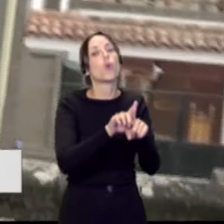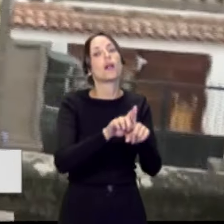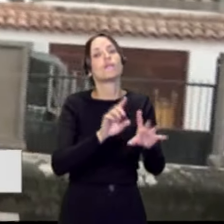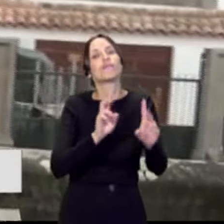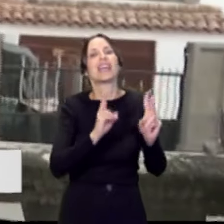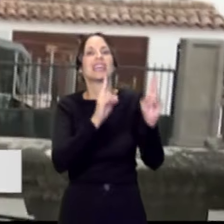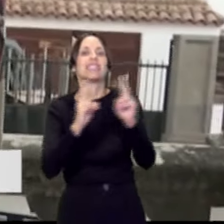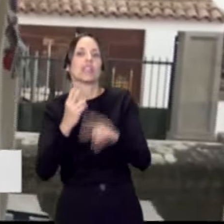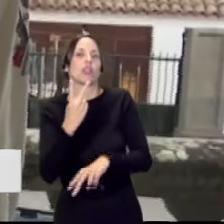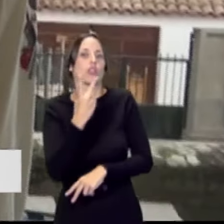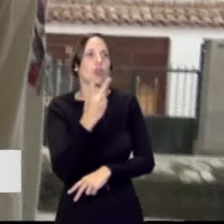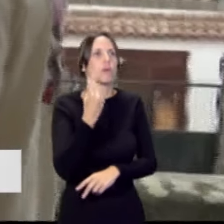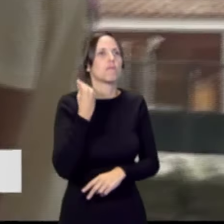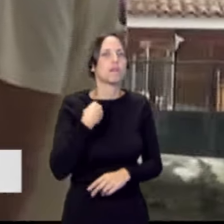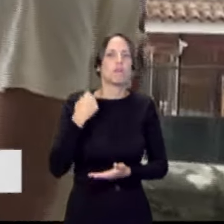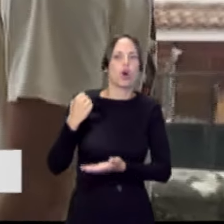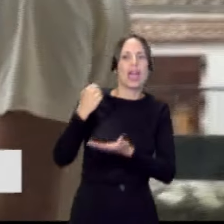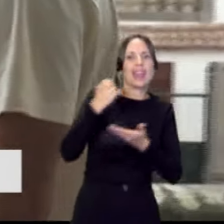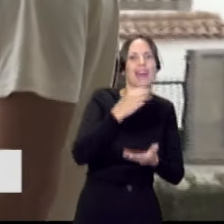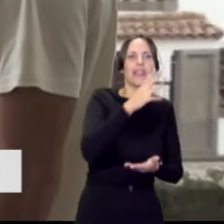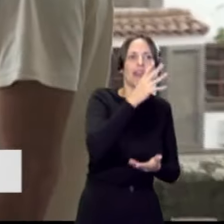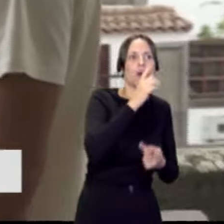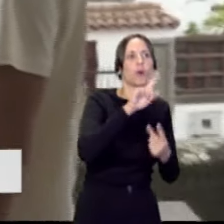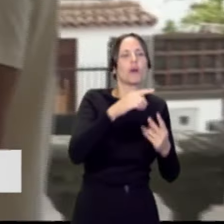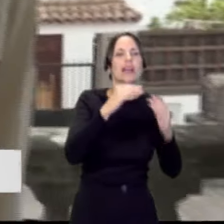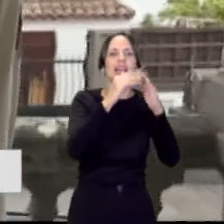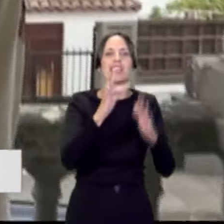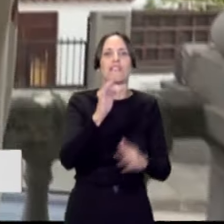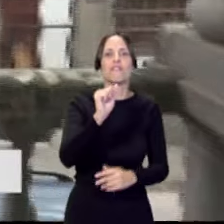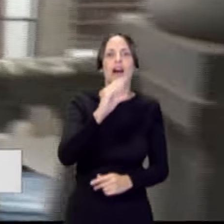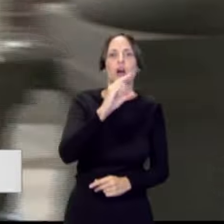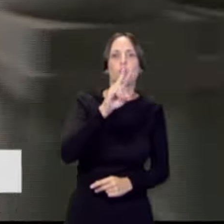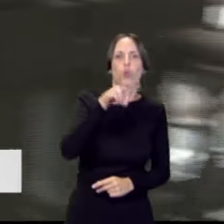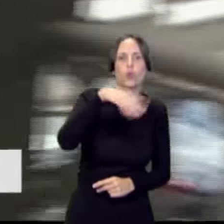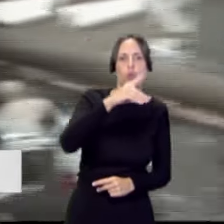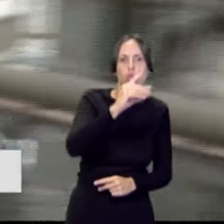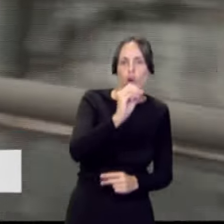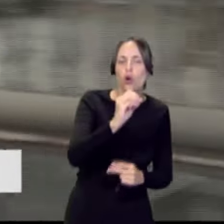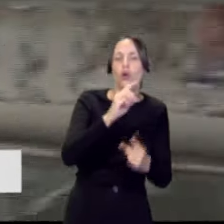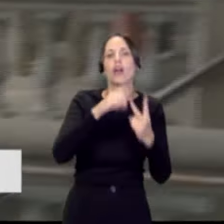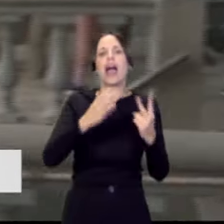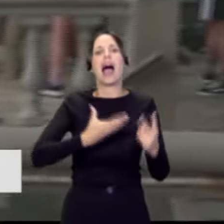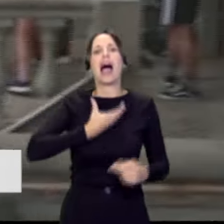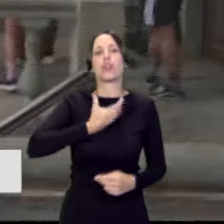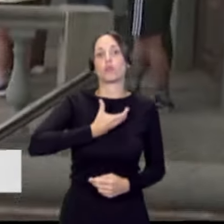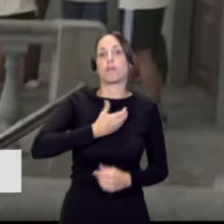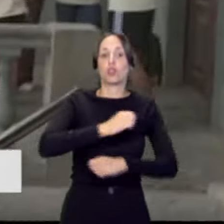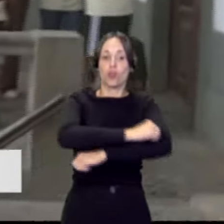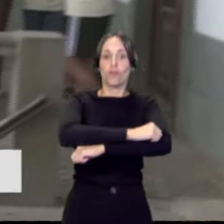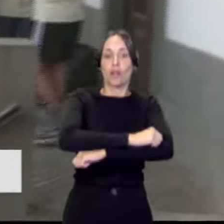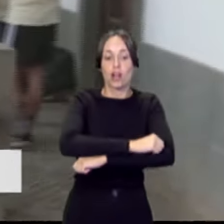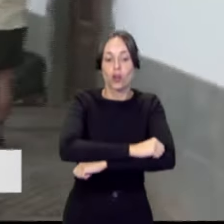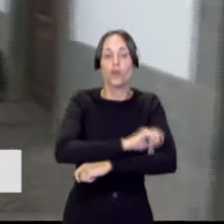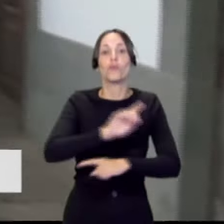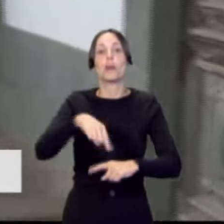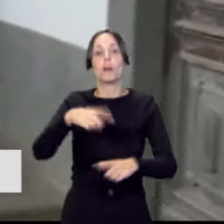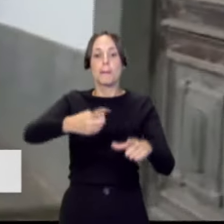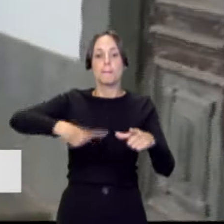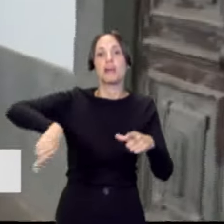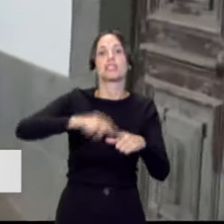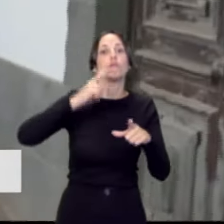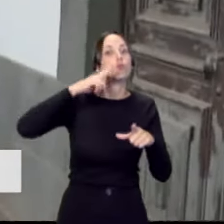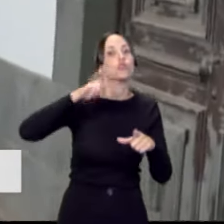Después de la hereda de agua ya nos vamos a Casa Facundo, de ahí al ayuntamiento, al balcón del ayuntamiento, a la plaza de la Casa Museo Tomás